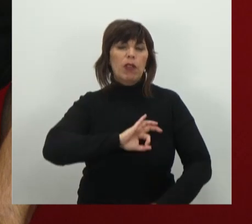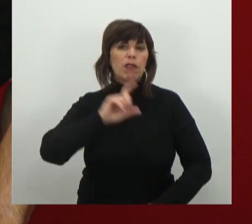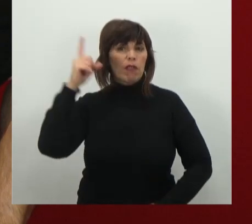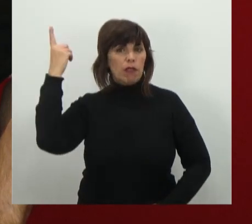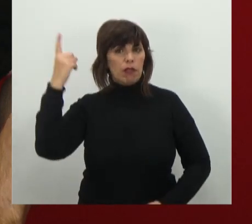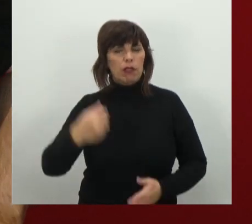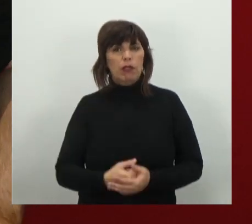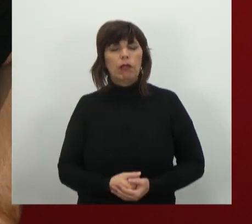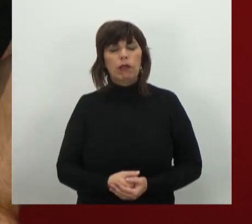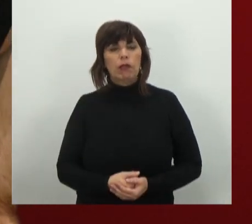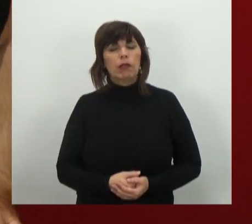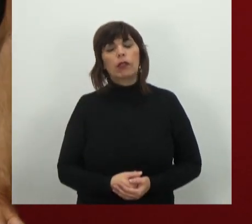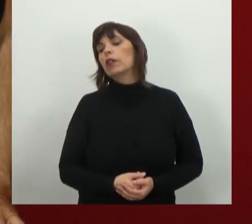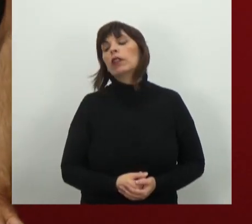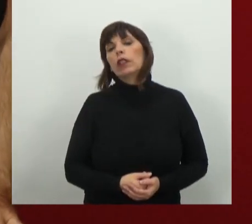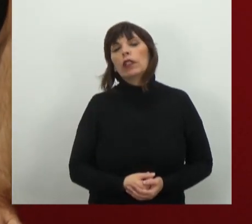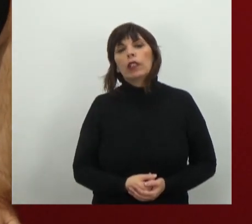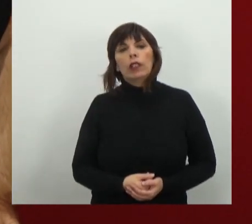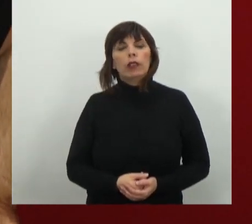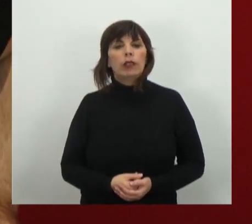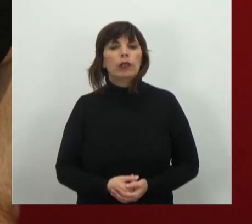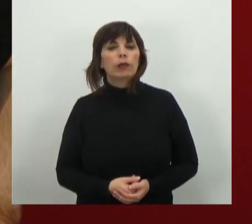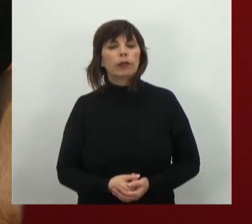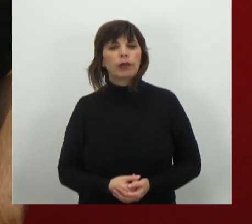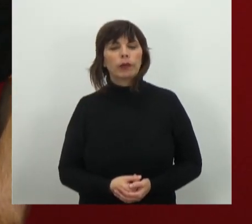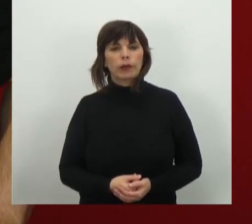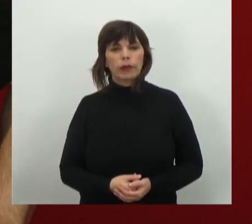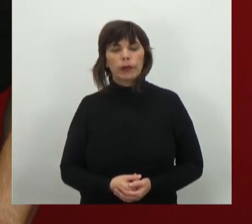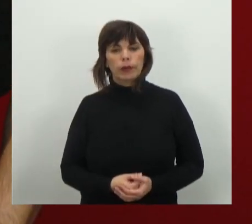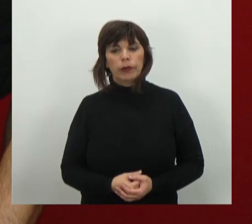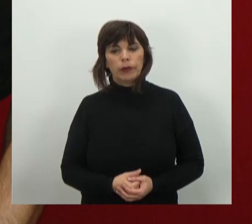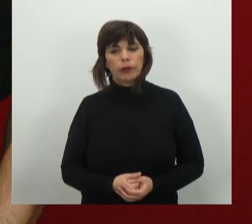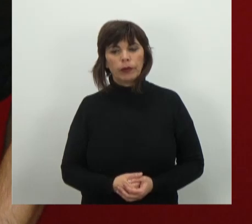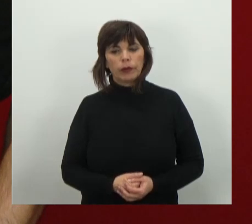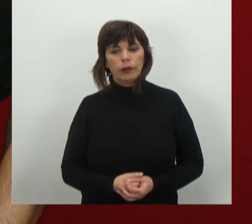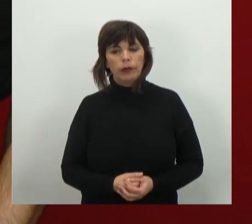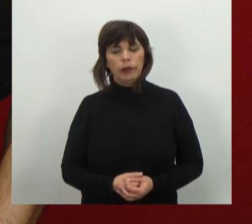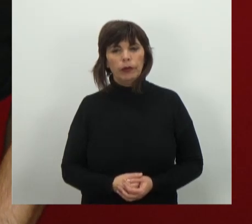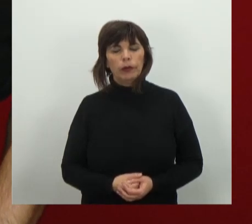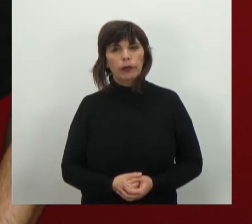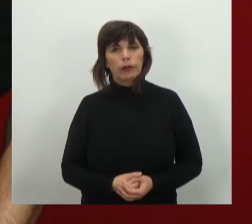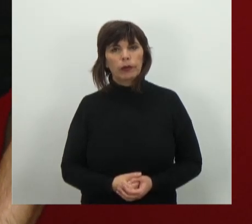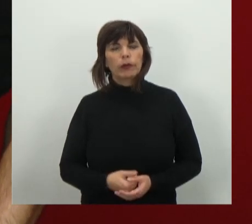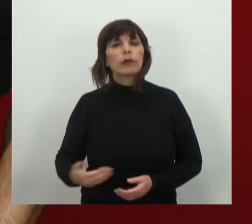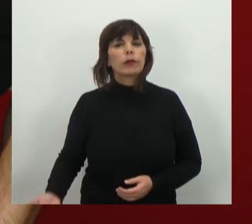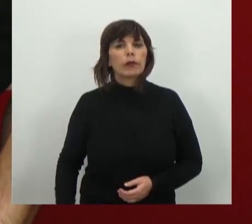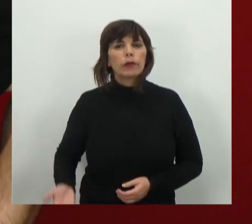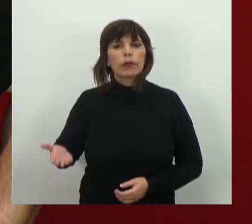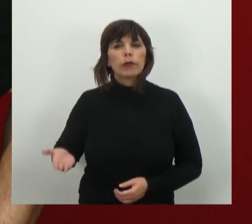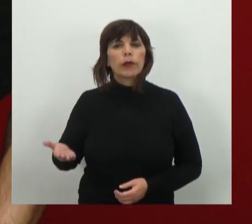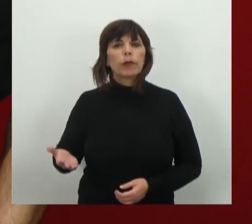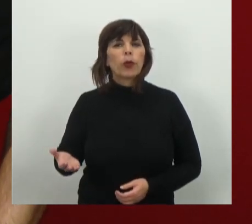O como dijo Mandalorian, este es el camino. Mira, lo importante, querido